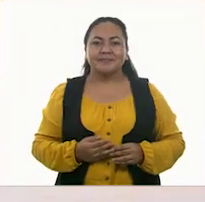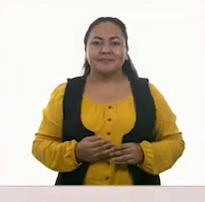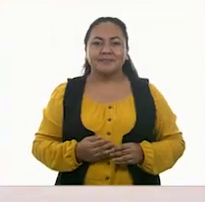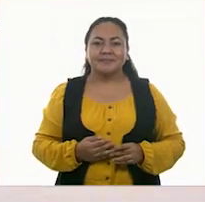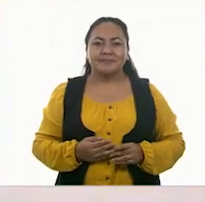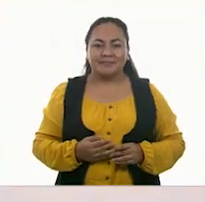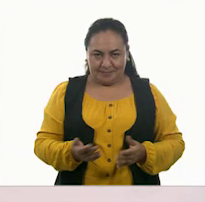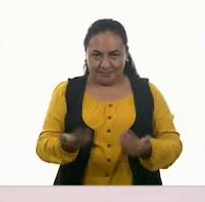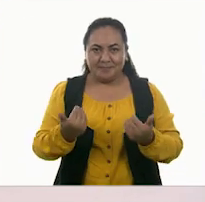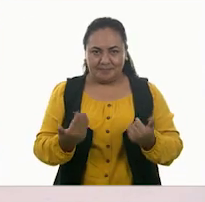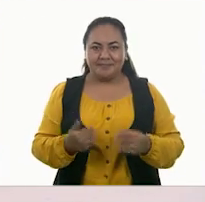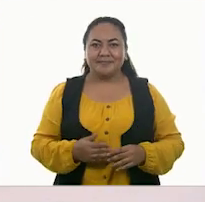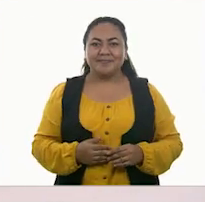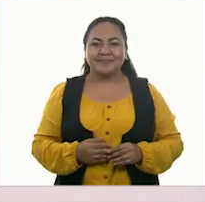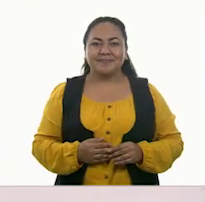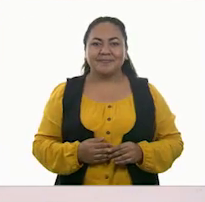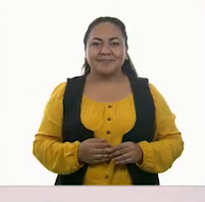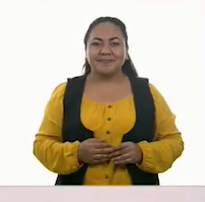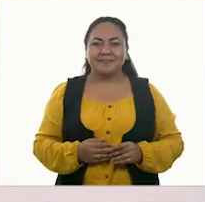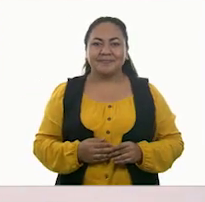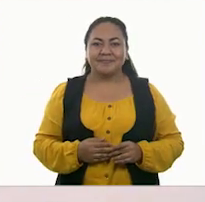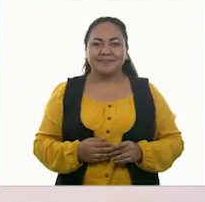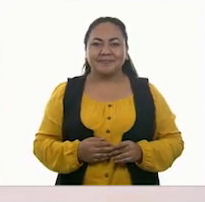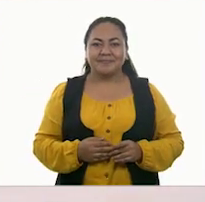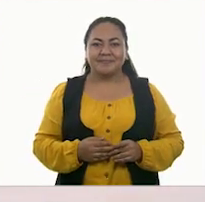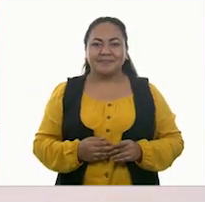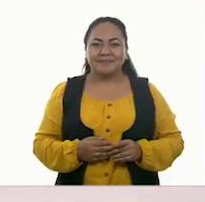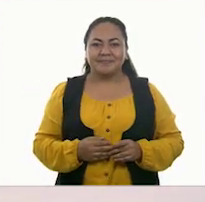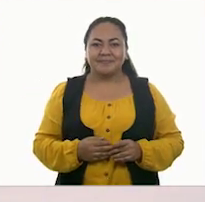Ok, así, venga. Excelente.